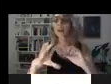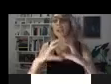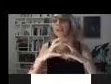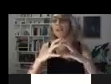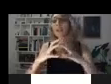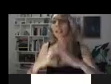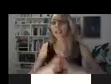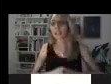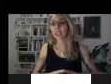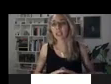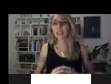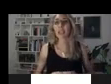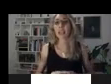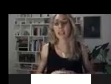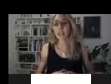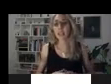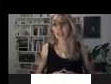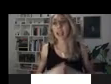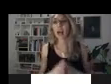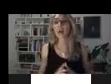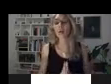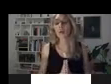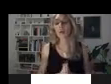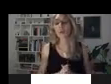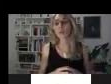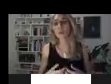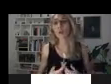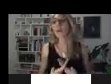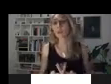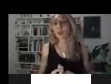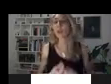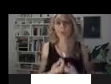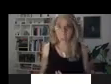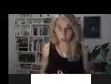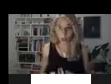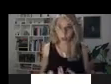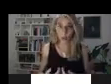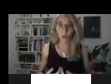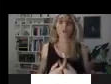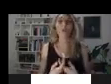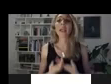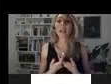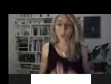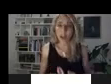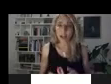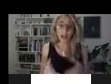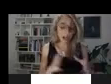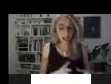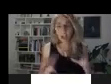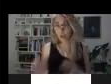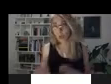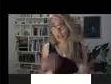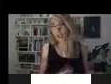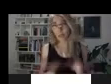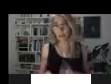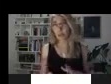y esto es importante que tenga un formato de contrato en el cual